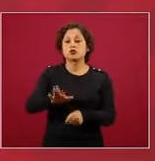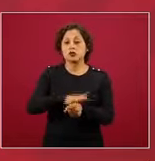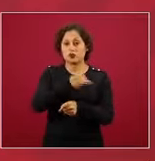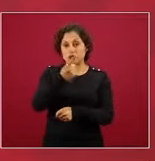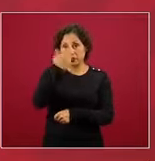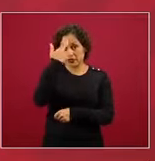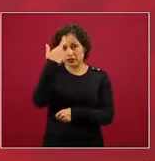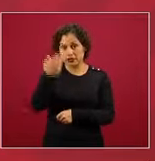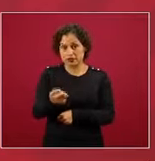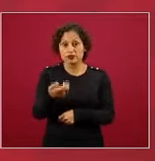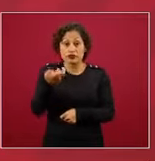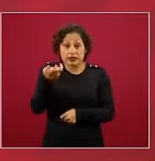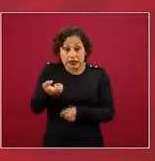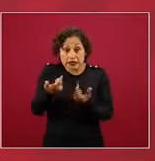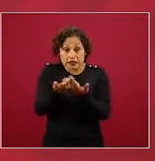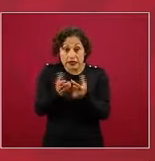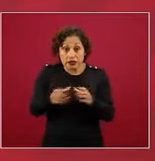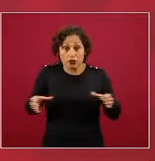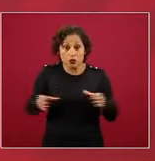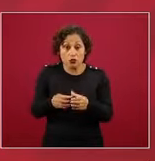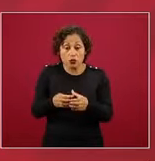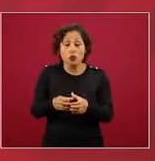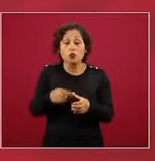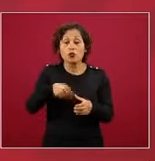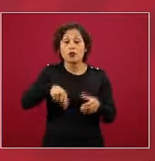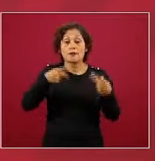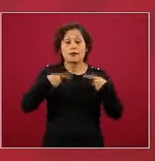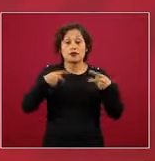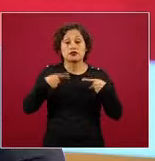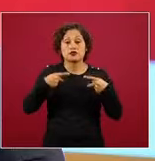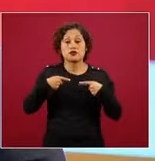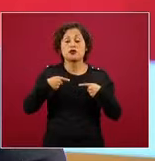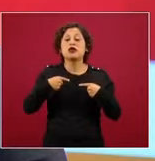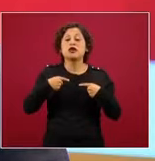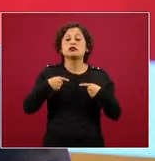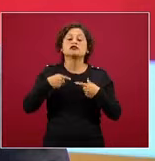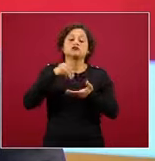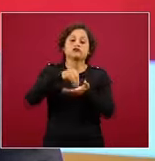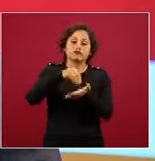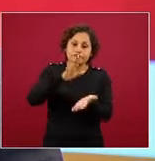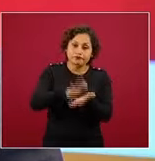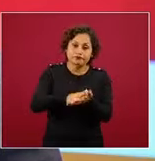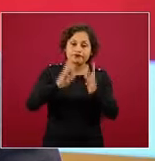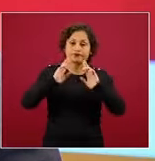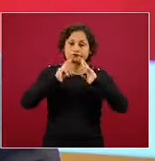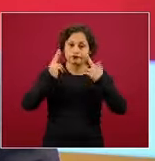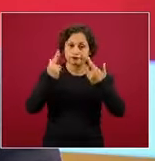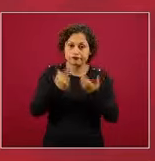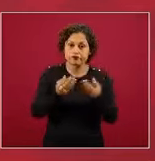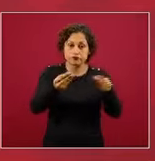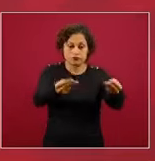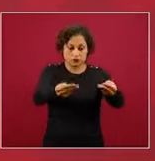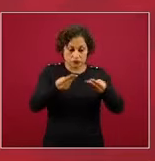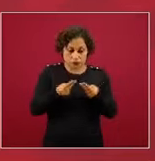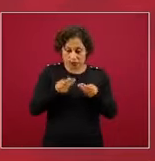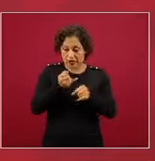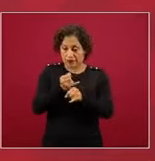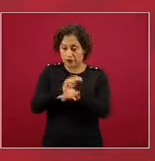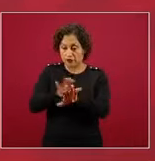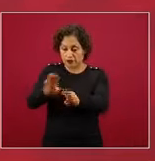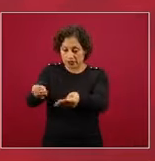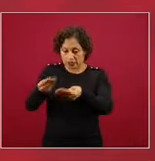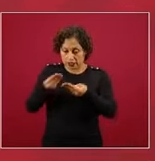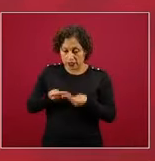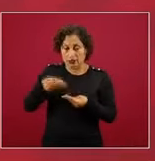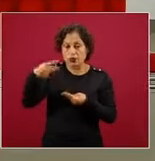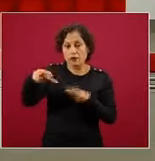sesionen, revisen no solamente el certificado, revisan toda la información, el expediente clínico, si fue